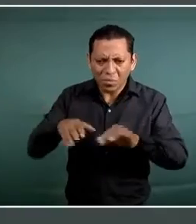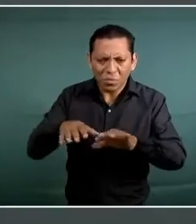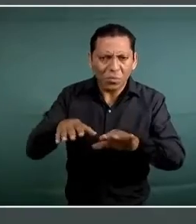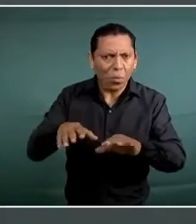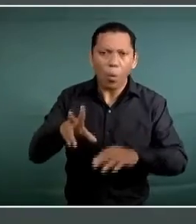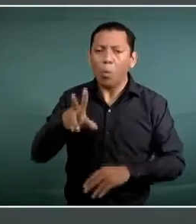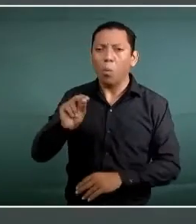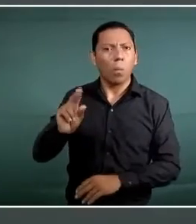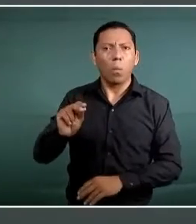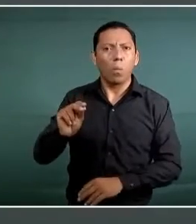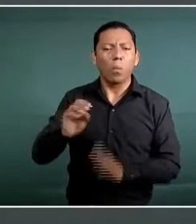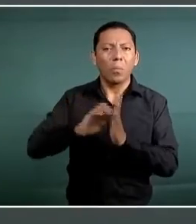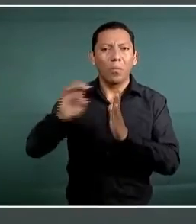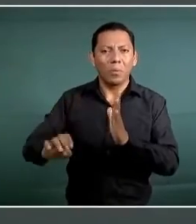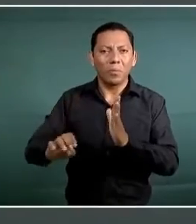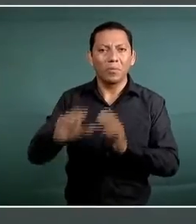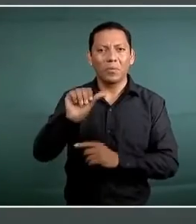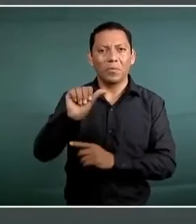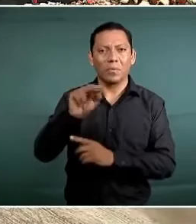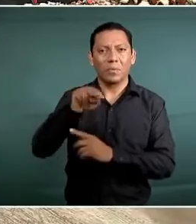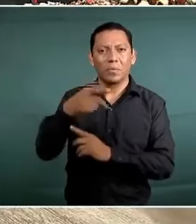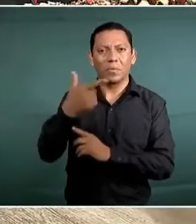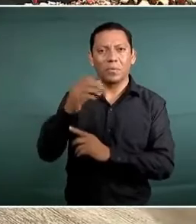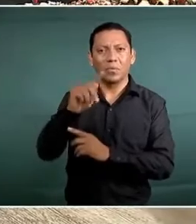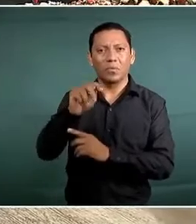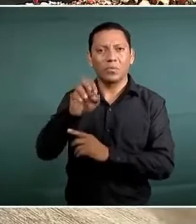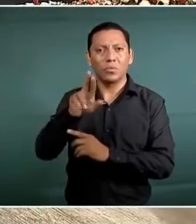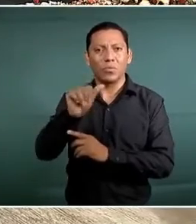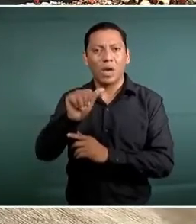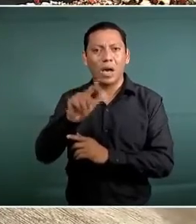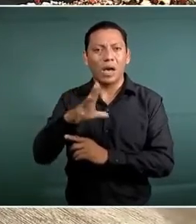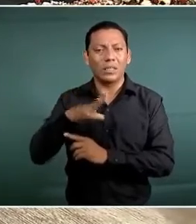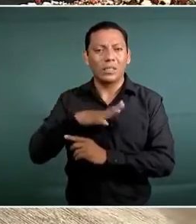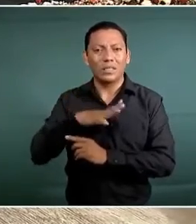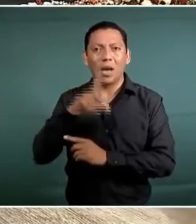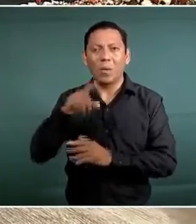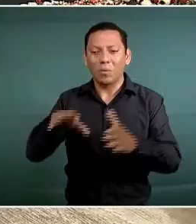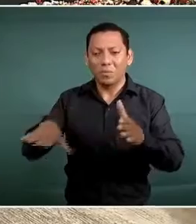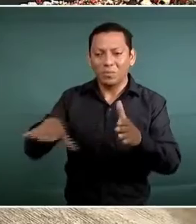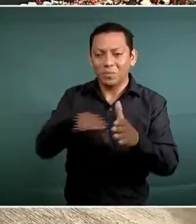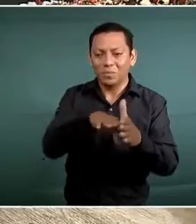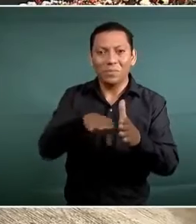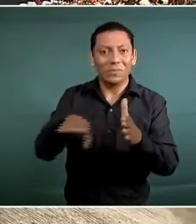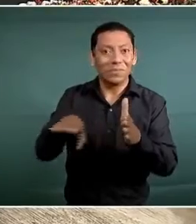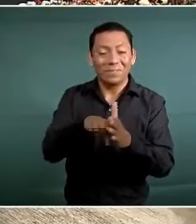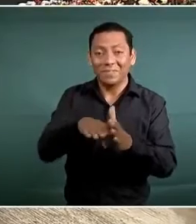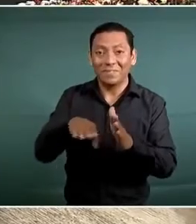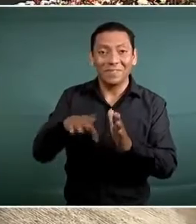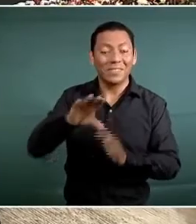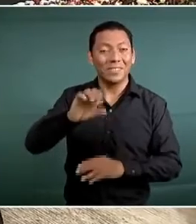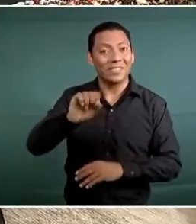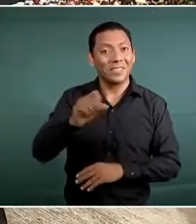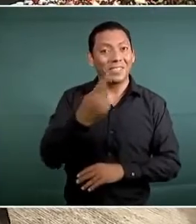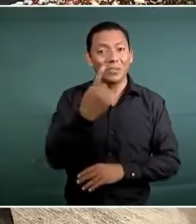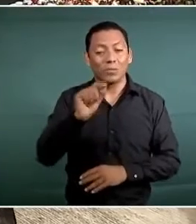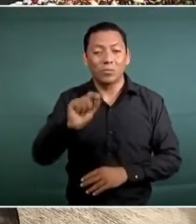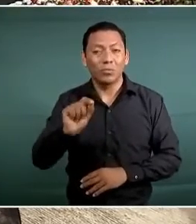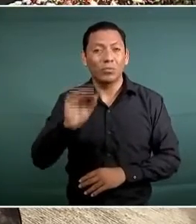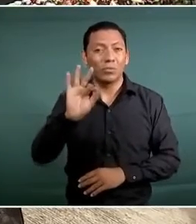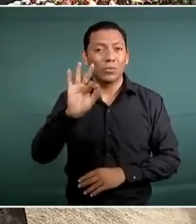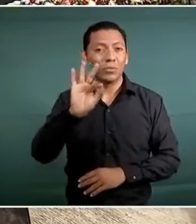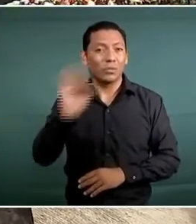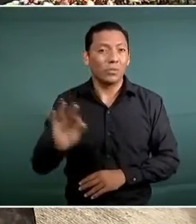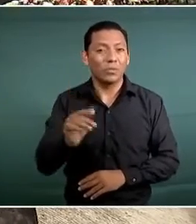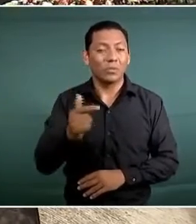por ejemplo, la presa Langostura la tenemos en un 61.7, todavía hay